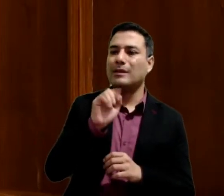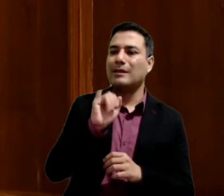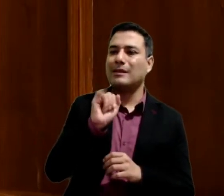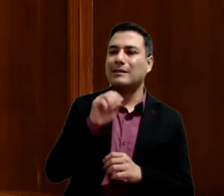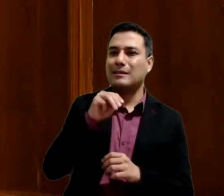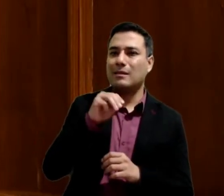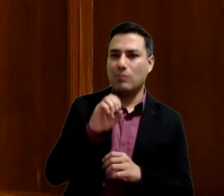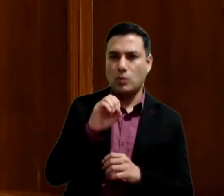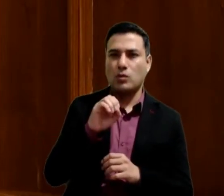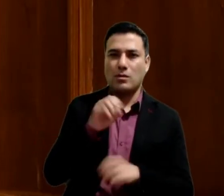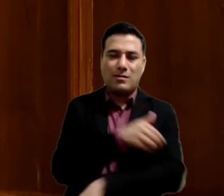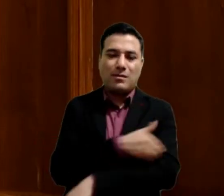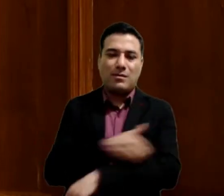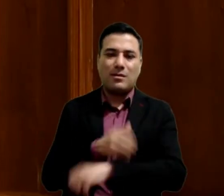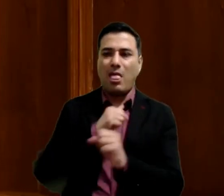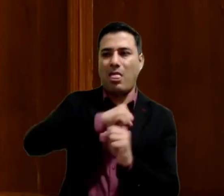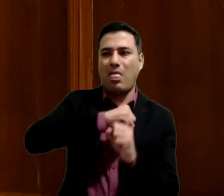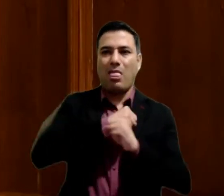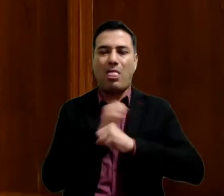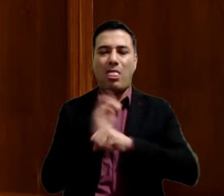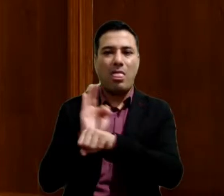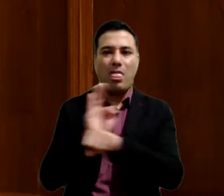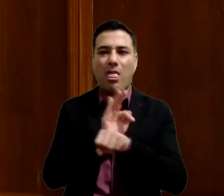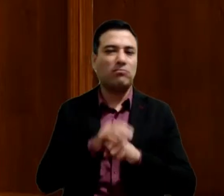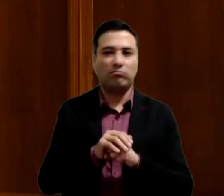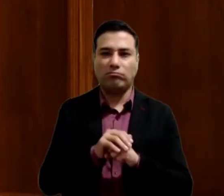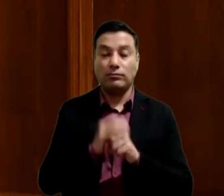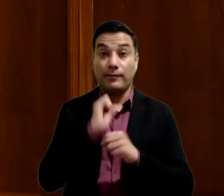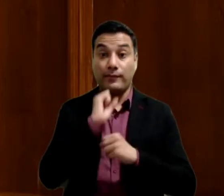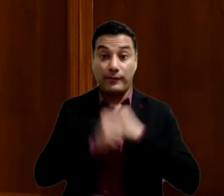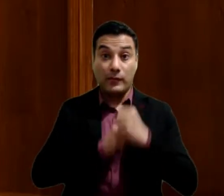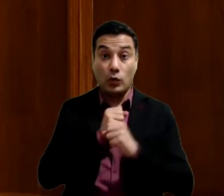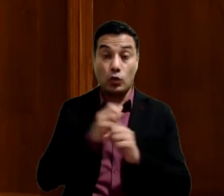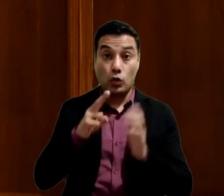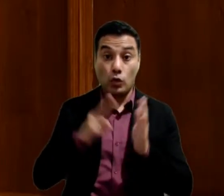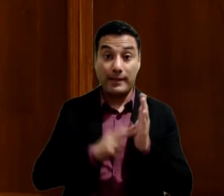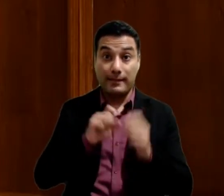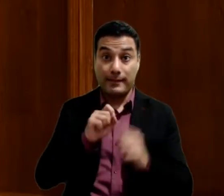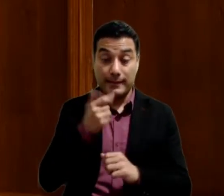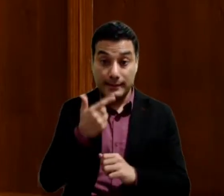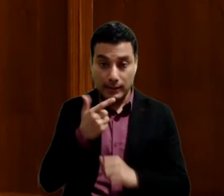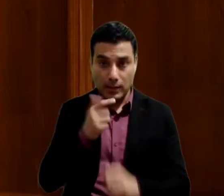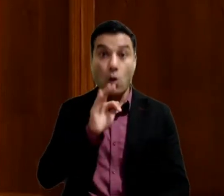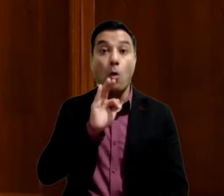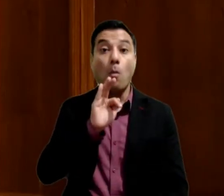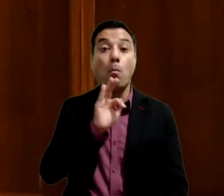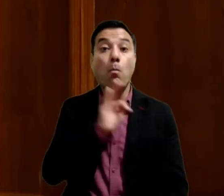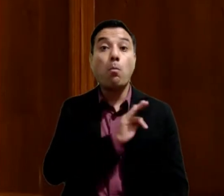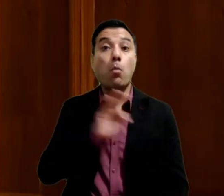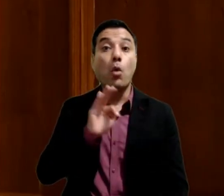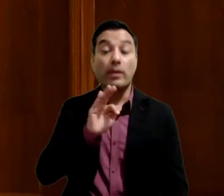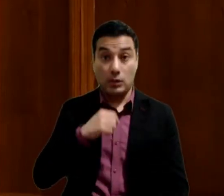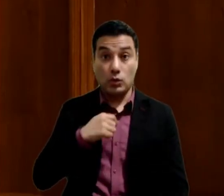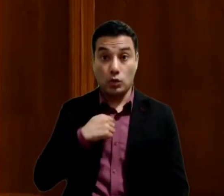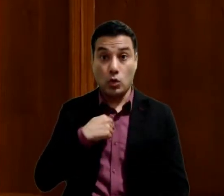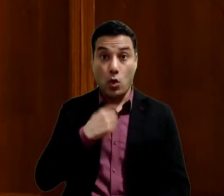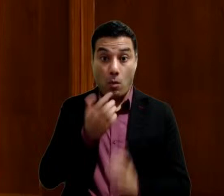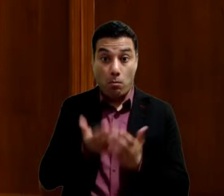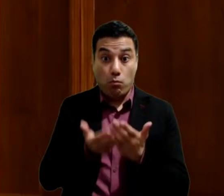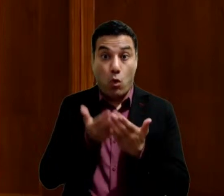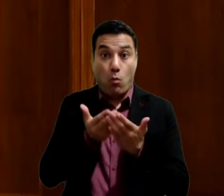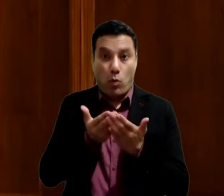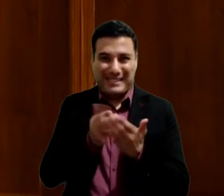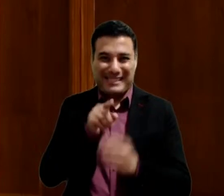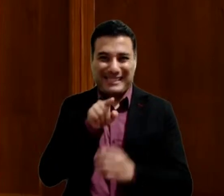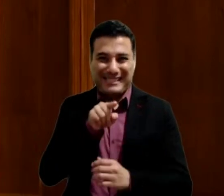de 2027, ninguna persona podrá postularse para el mismo cargo que